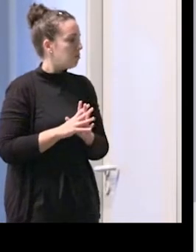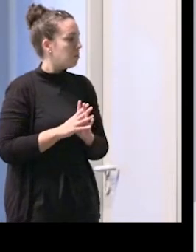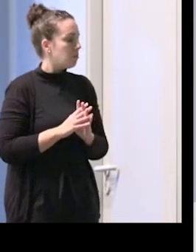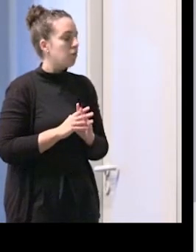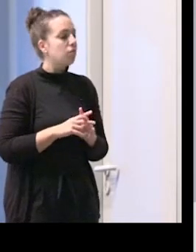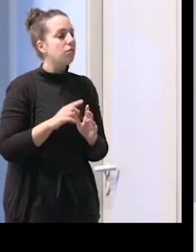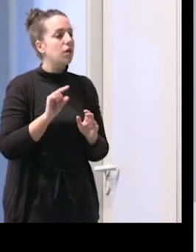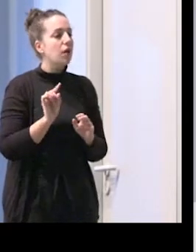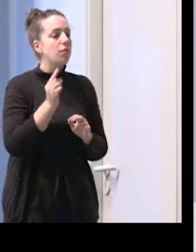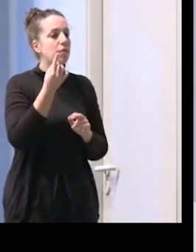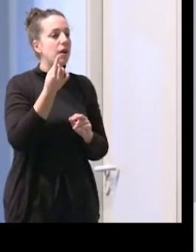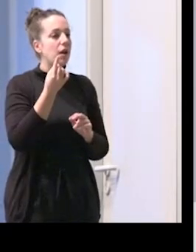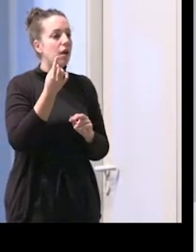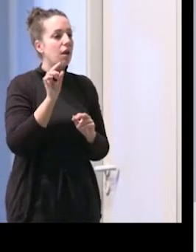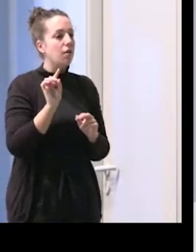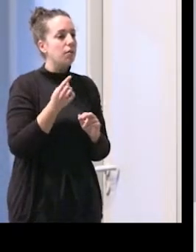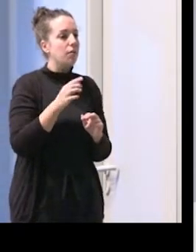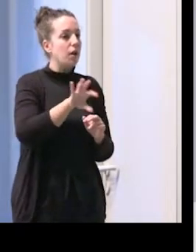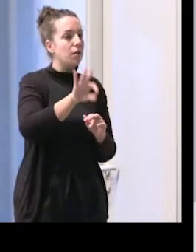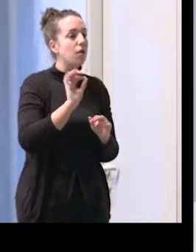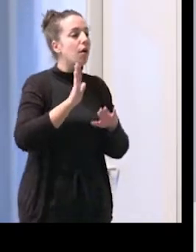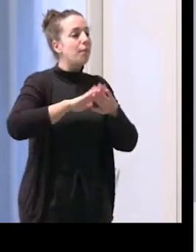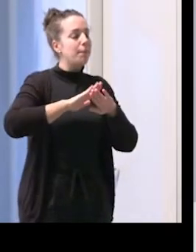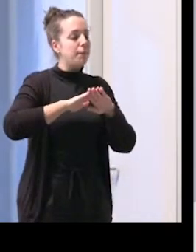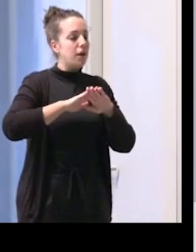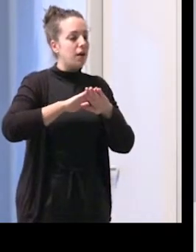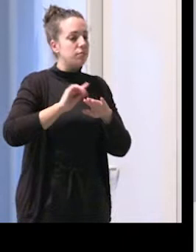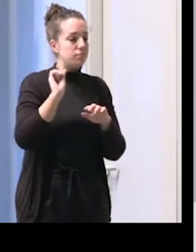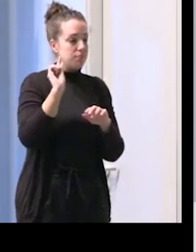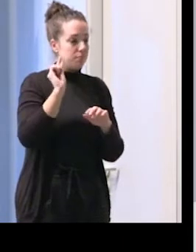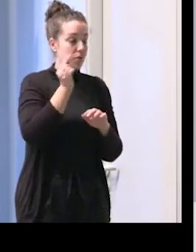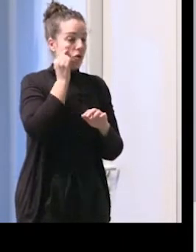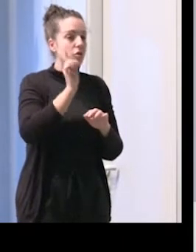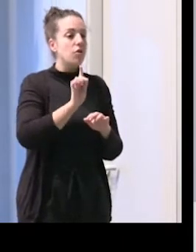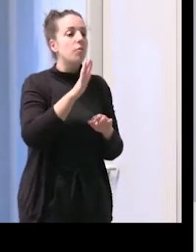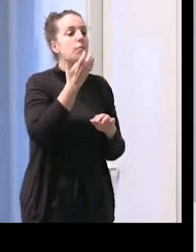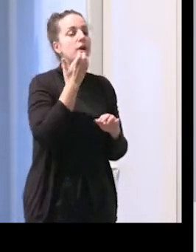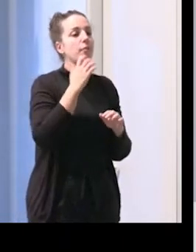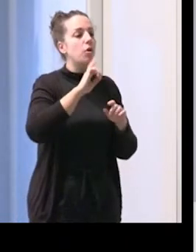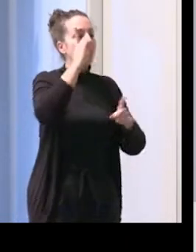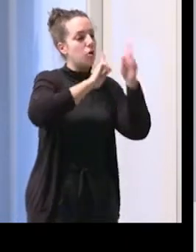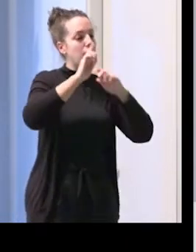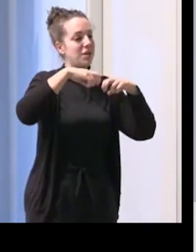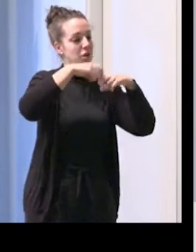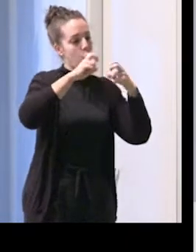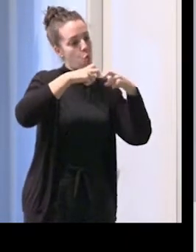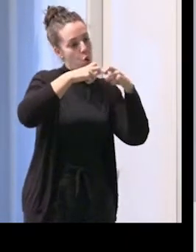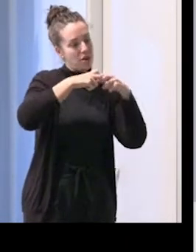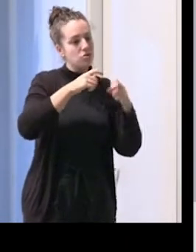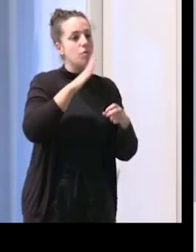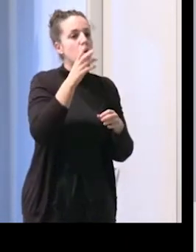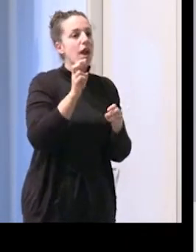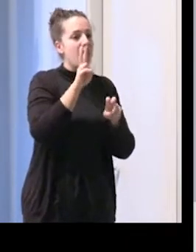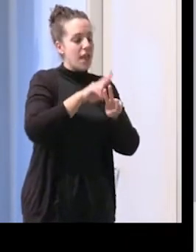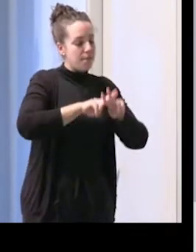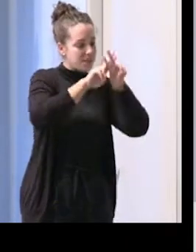no van a ser la primera elección para tratar ciertas condiciones. Pero por ejemplo, para problemas osteoarticulares, hay mucha investigación que ya